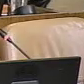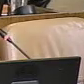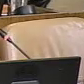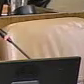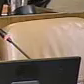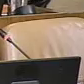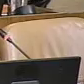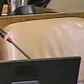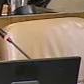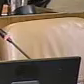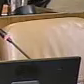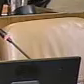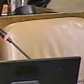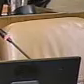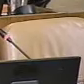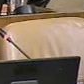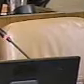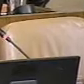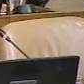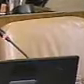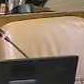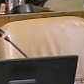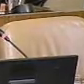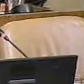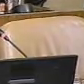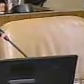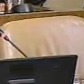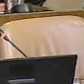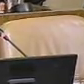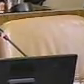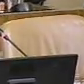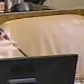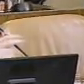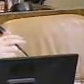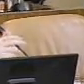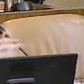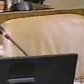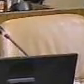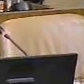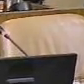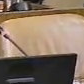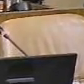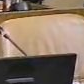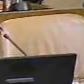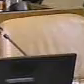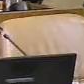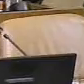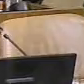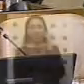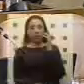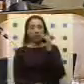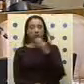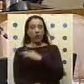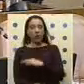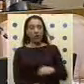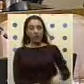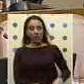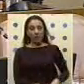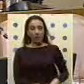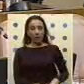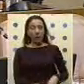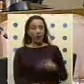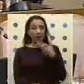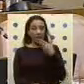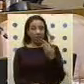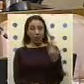Gracias, señor presidente. Para no extenderme en cosas que ya me han precedido los diputados presentes que han usado